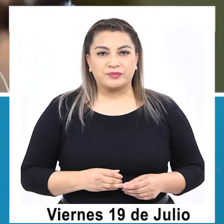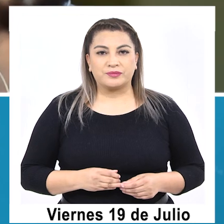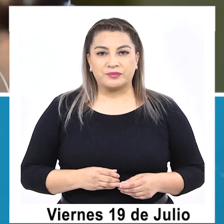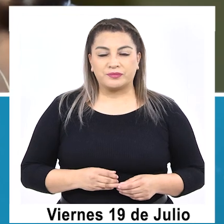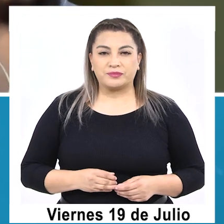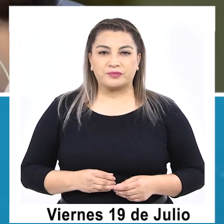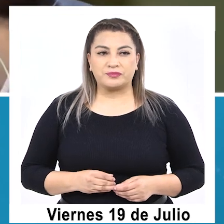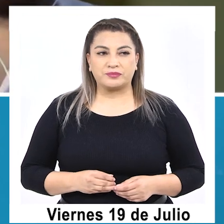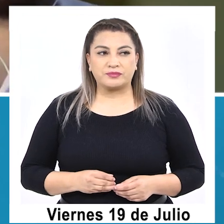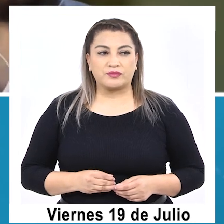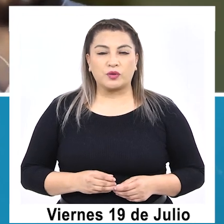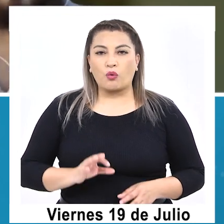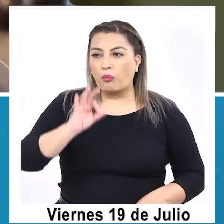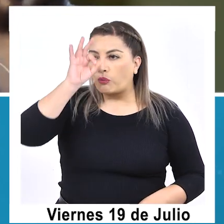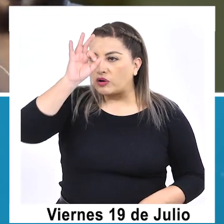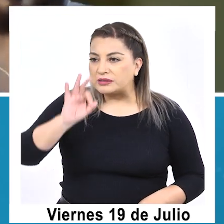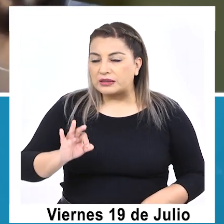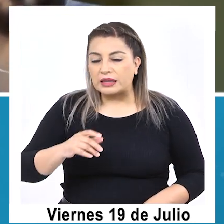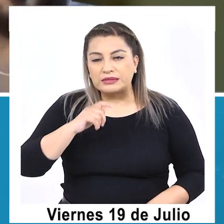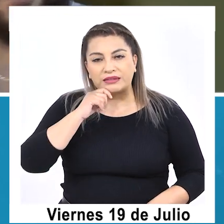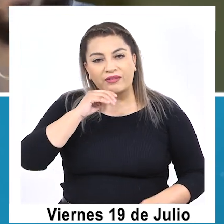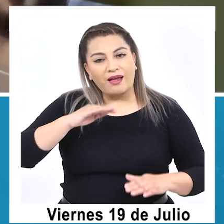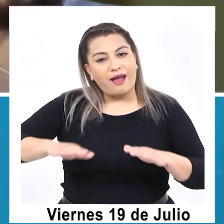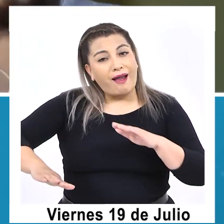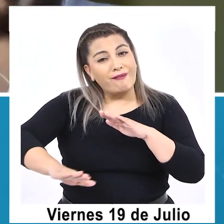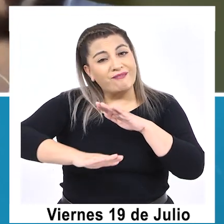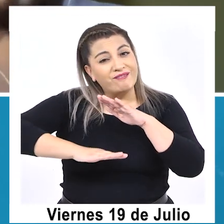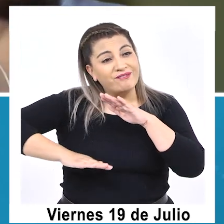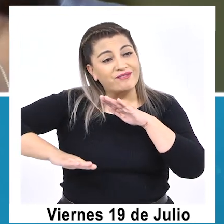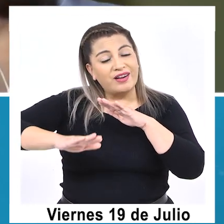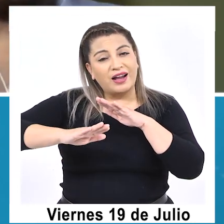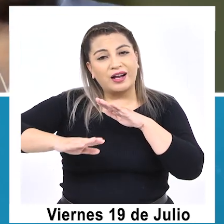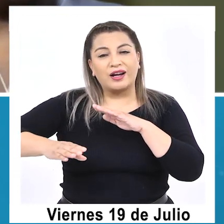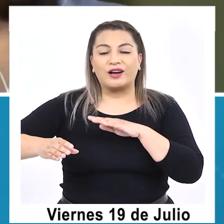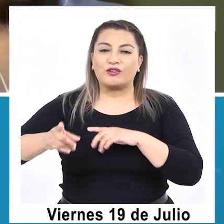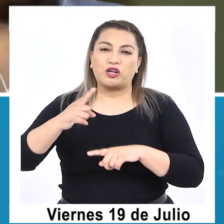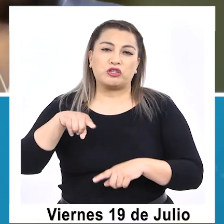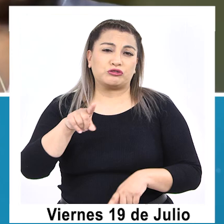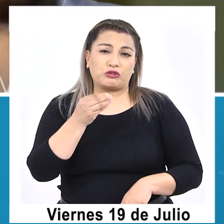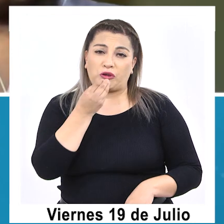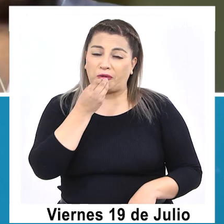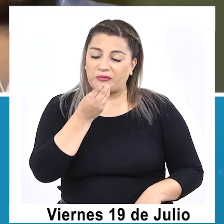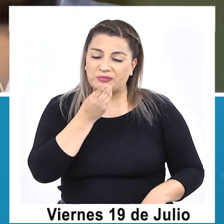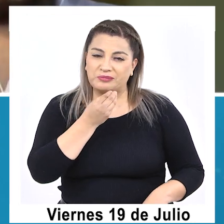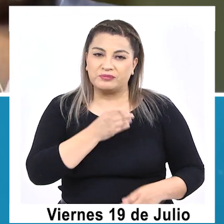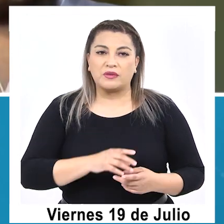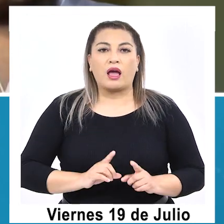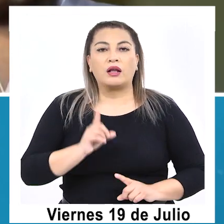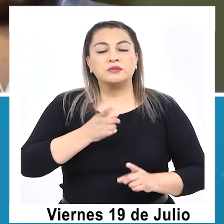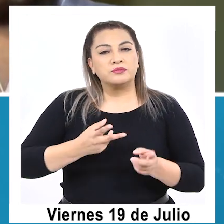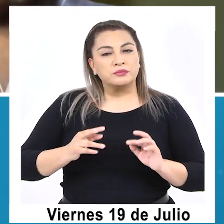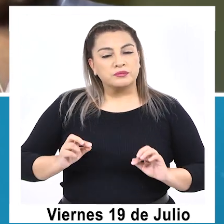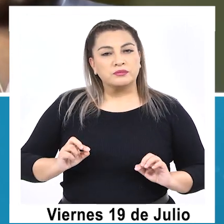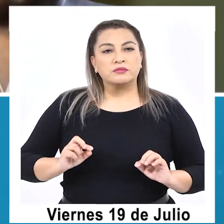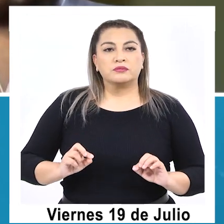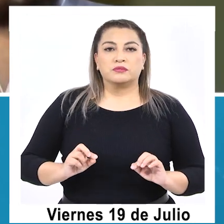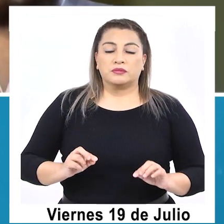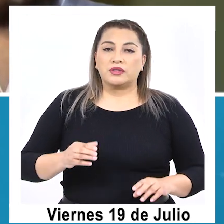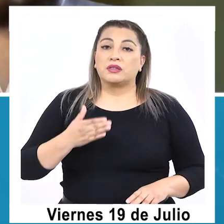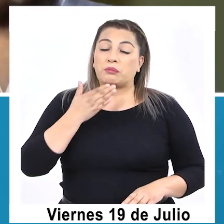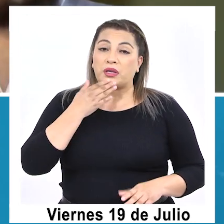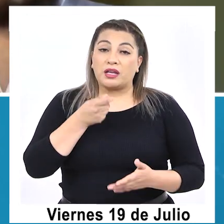Nuestros indicadores están muy por debajo de la ingesta recomendada. Y si tenemos la posibilidad y el